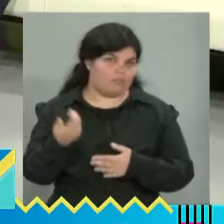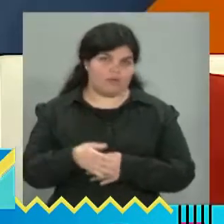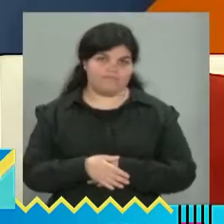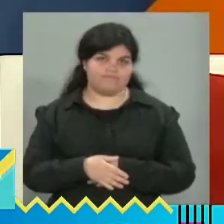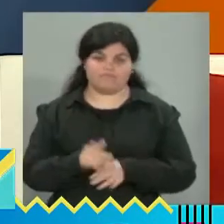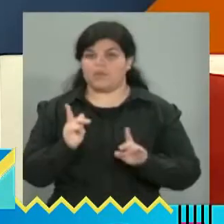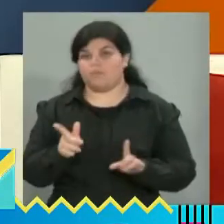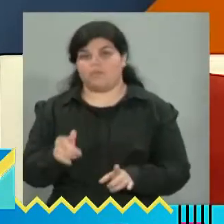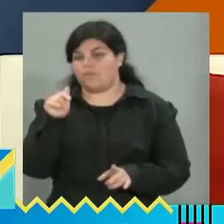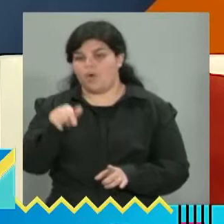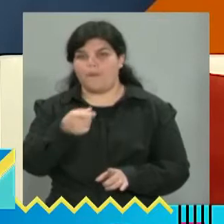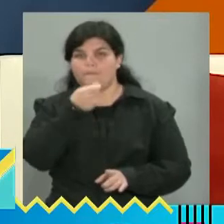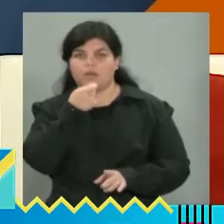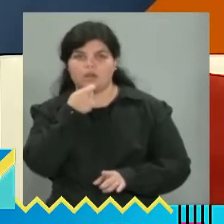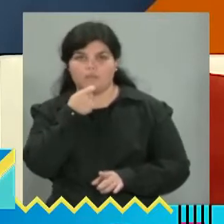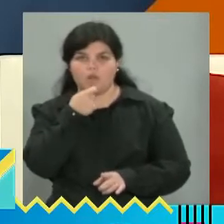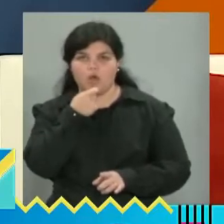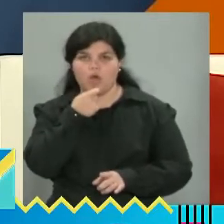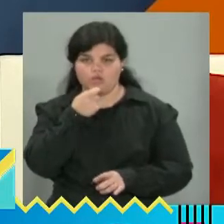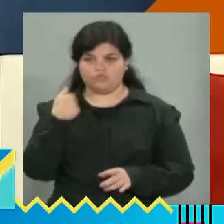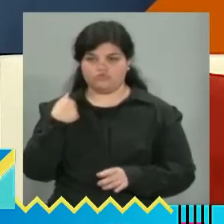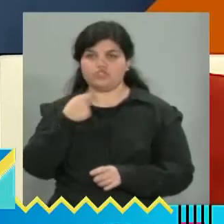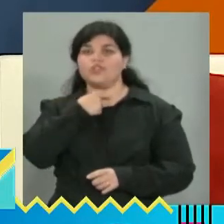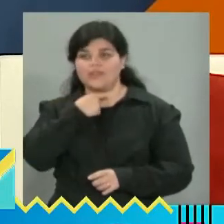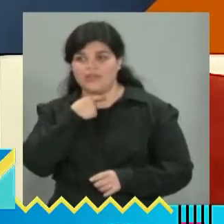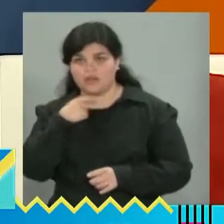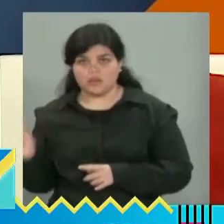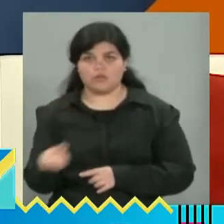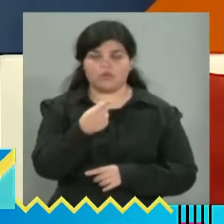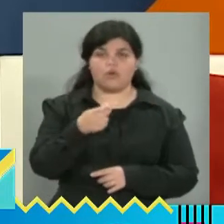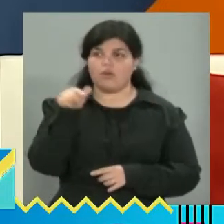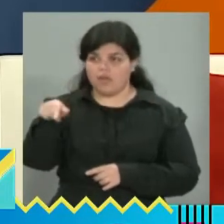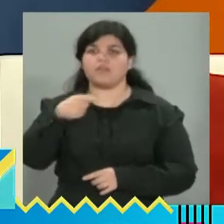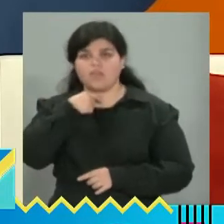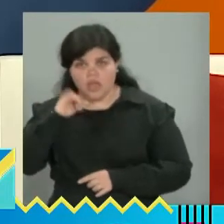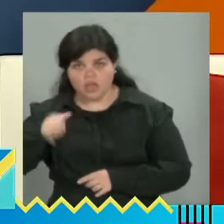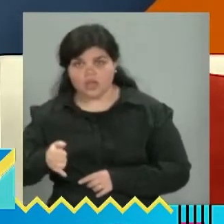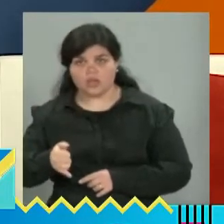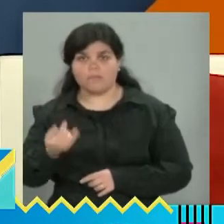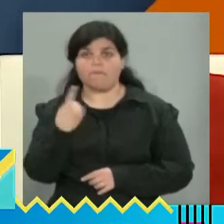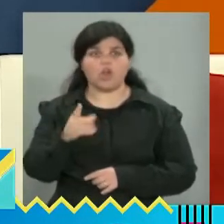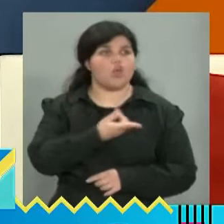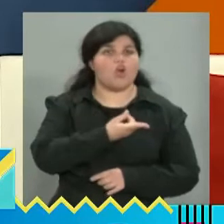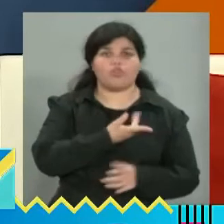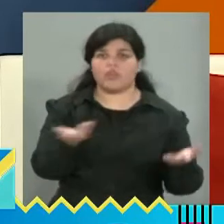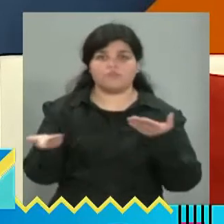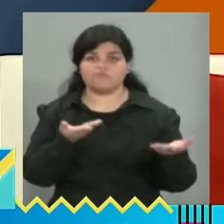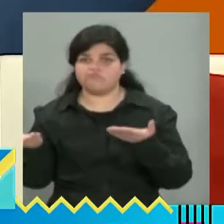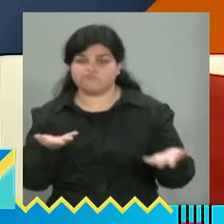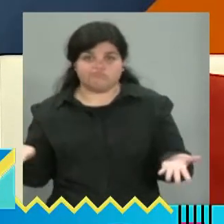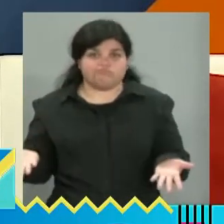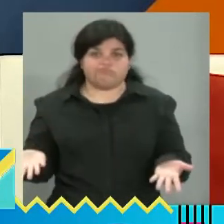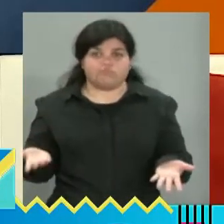esto. No se puede acceder. Yo quiero mandar, el paciente quiere, lo quiero mandar, pero no se puede acceder. Ahora, si el paciente enfrente mío